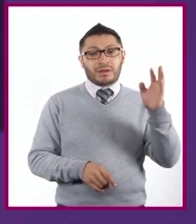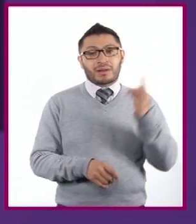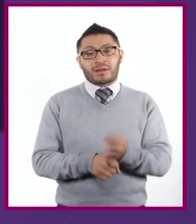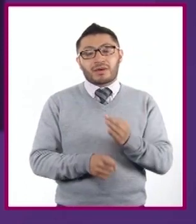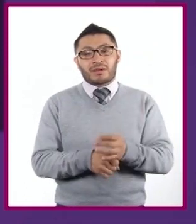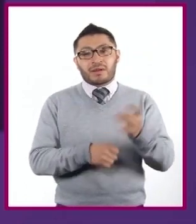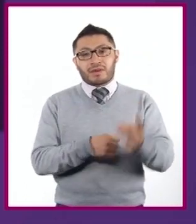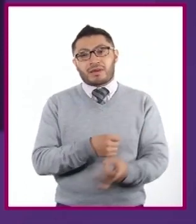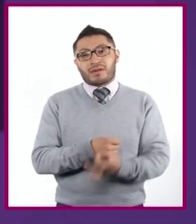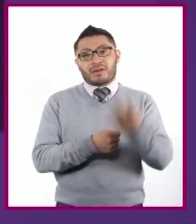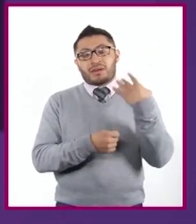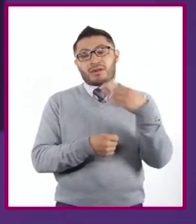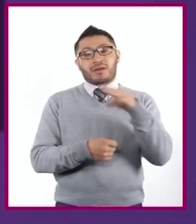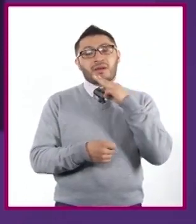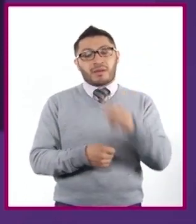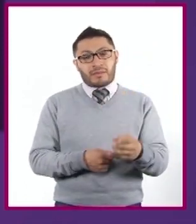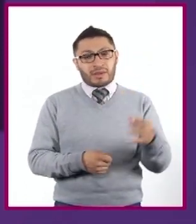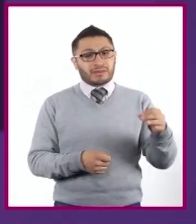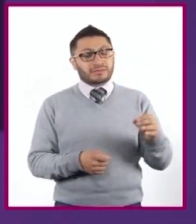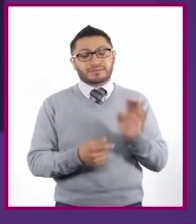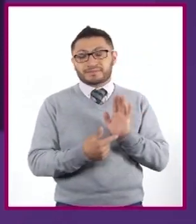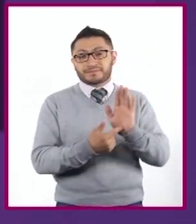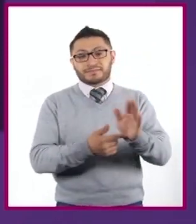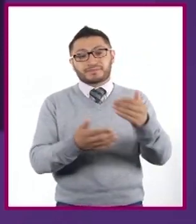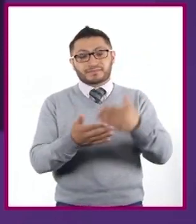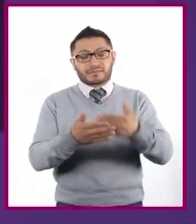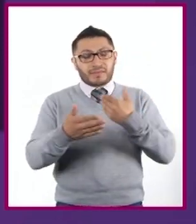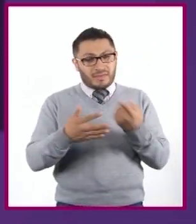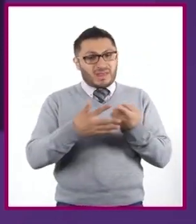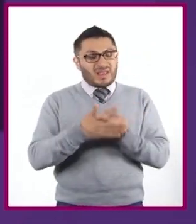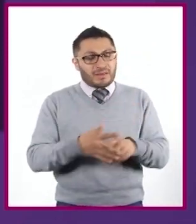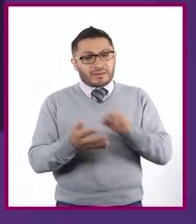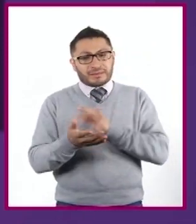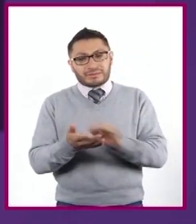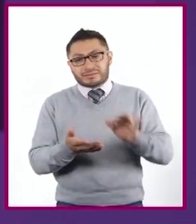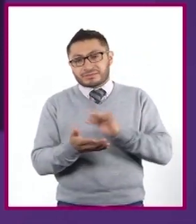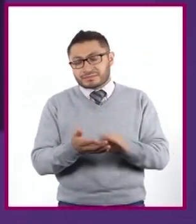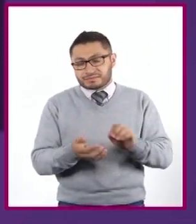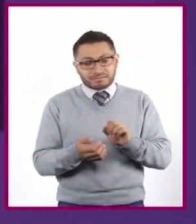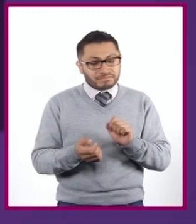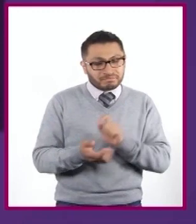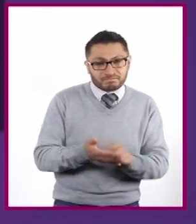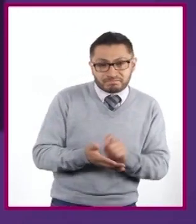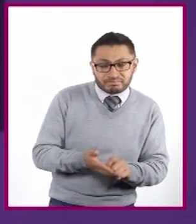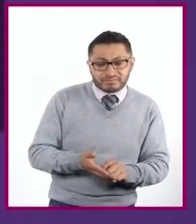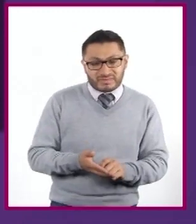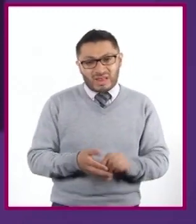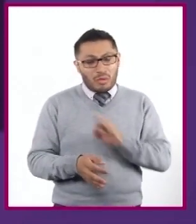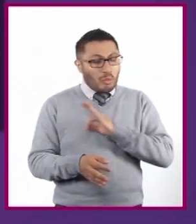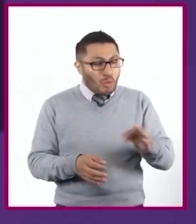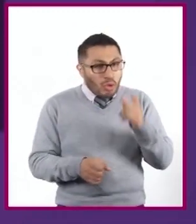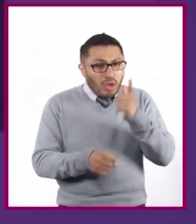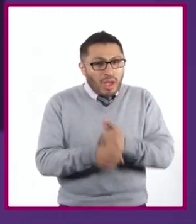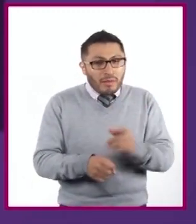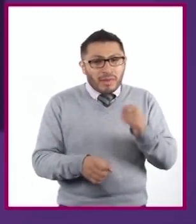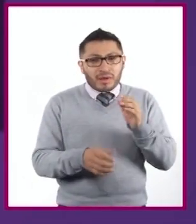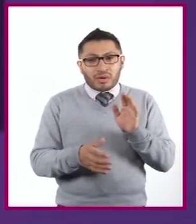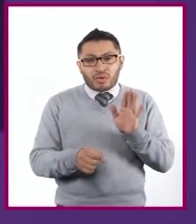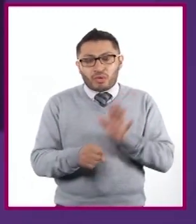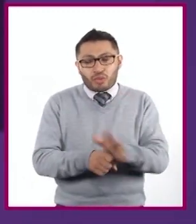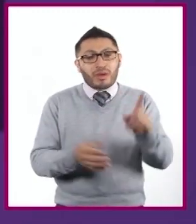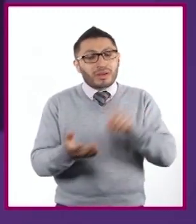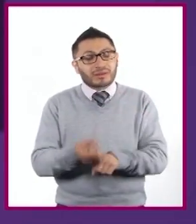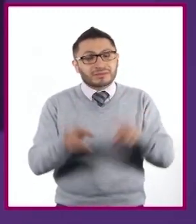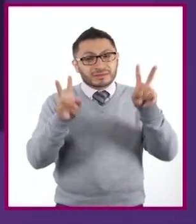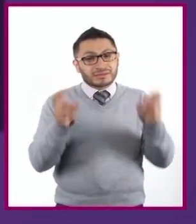con la siguiente inquietud. Antes de iniciar la lectura de un texto, ¿podríamos saber de qué va a tratar?